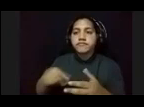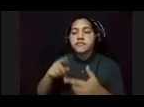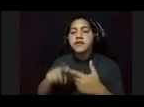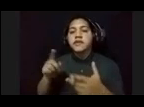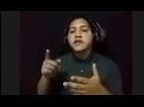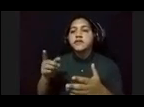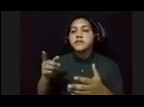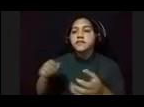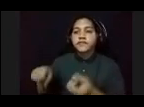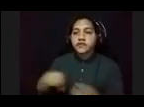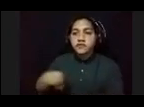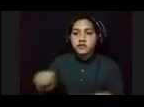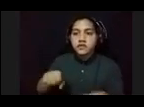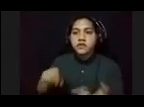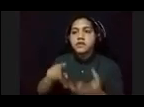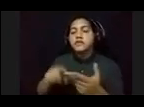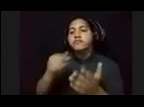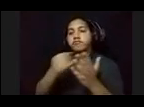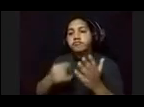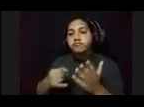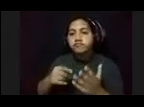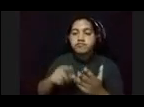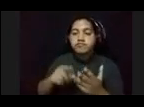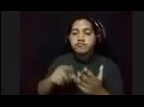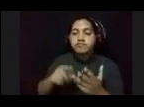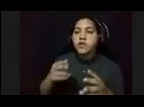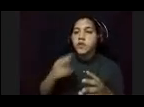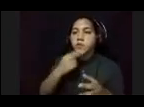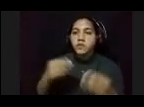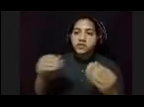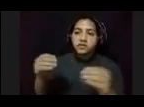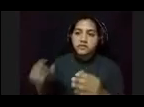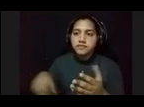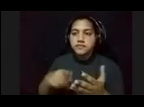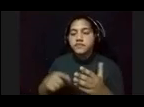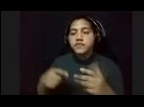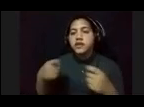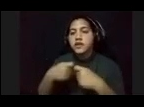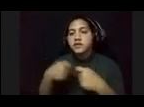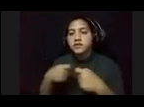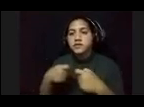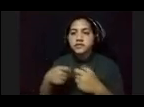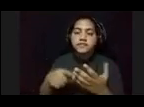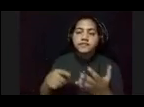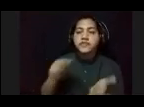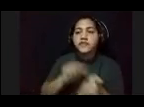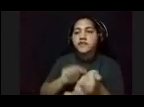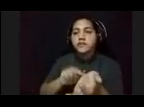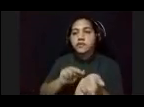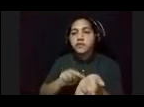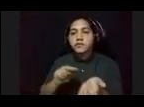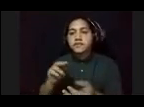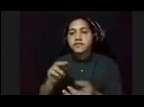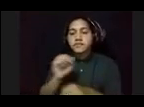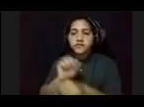delineantes, dependientes, dulceros, electricistas, enfermeros, laborando en el hospital